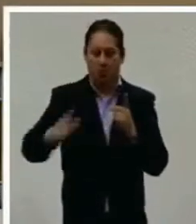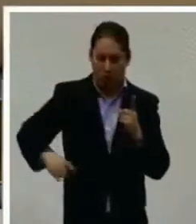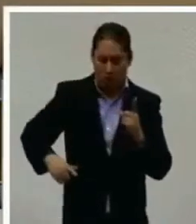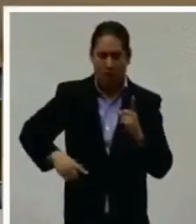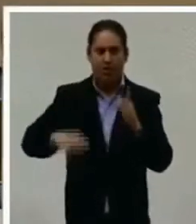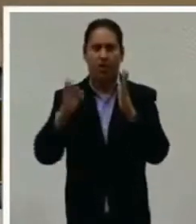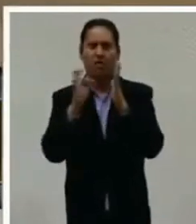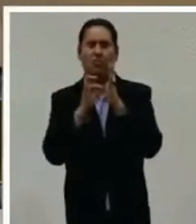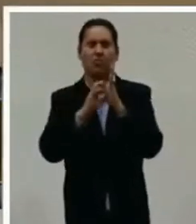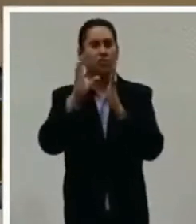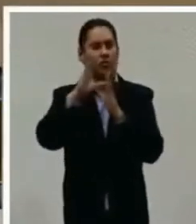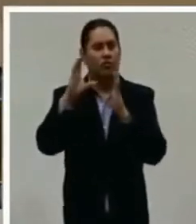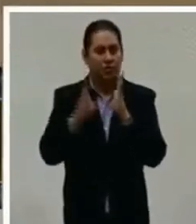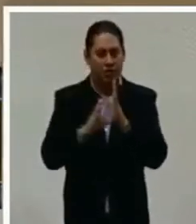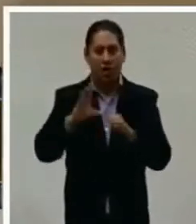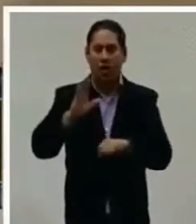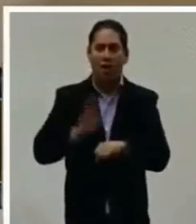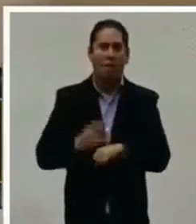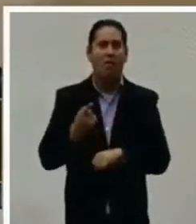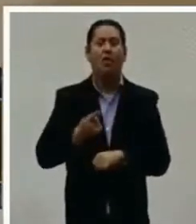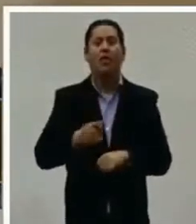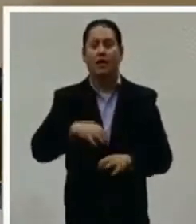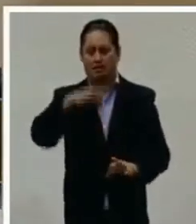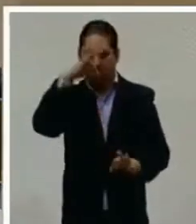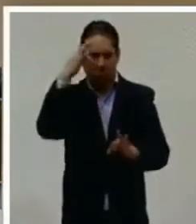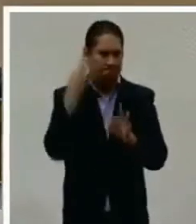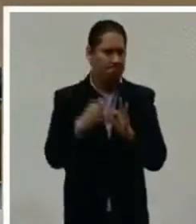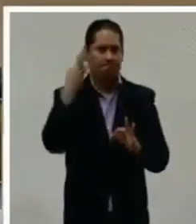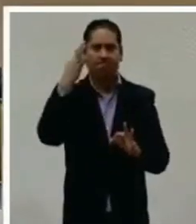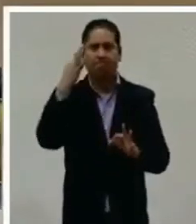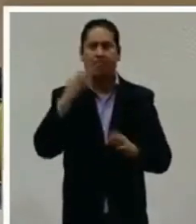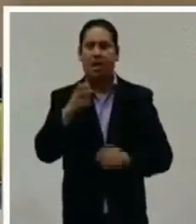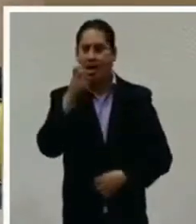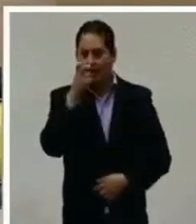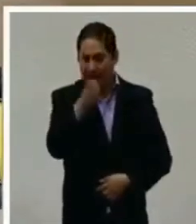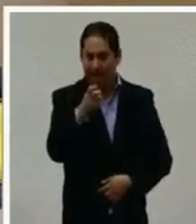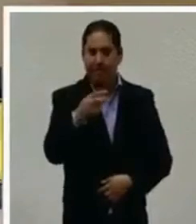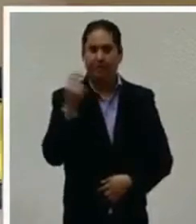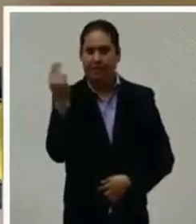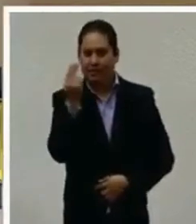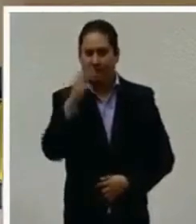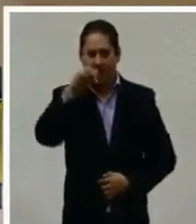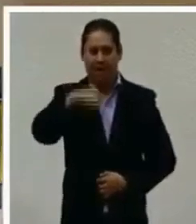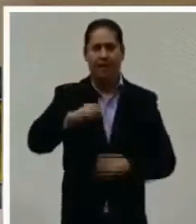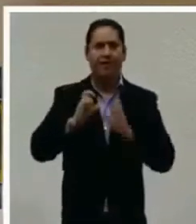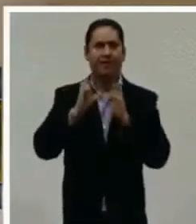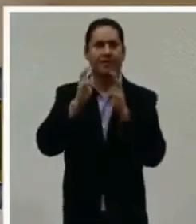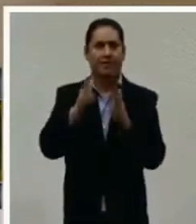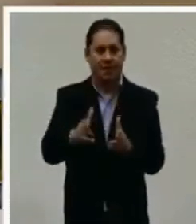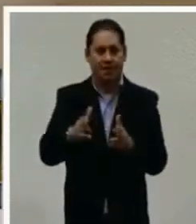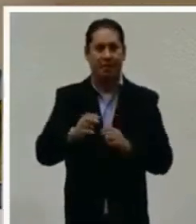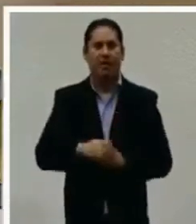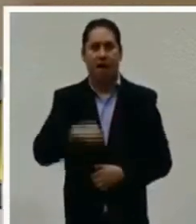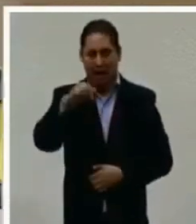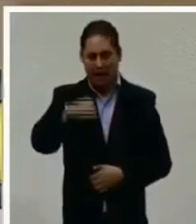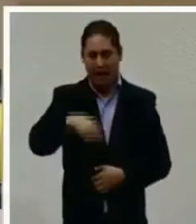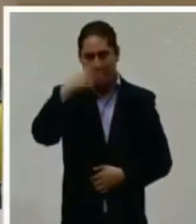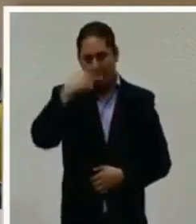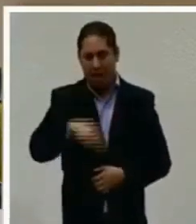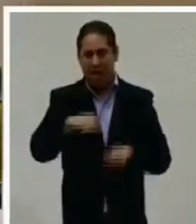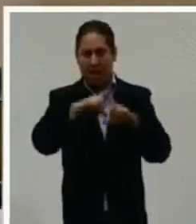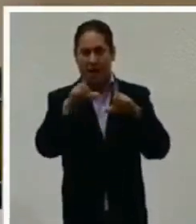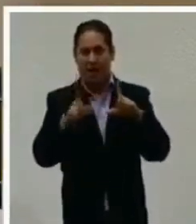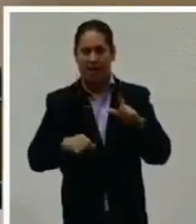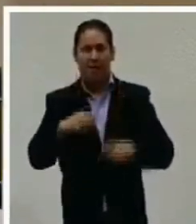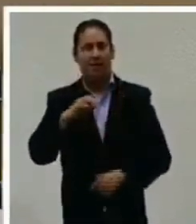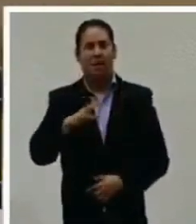Puntos Constitucionales, porque es muy atinado el dictamen. Es lo que se requiere en Chiapas, es lo que se requiere en México,